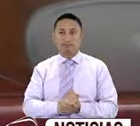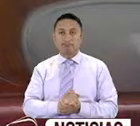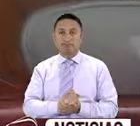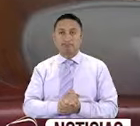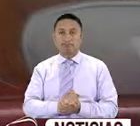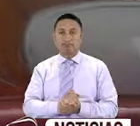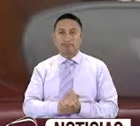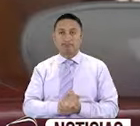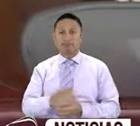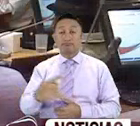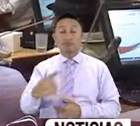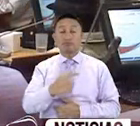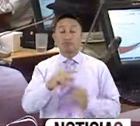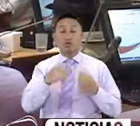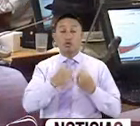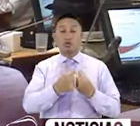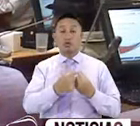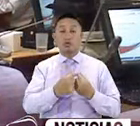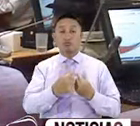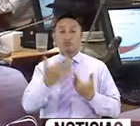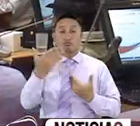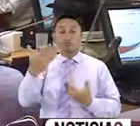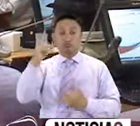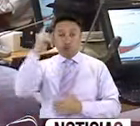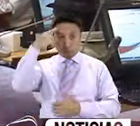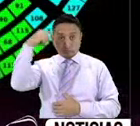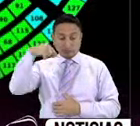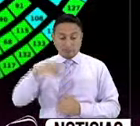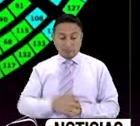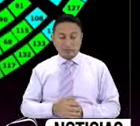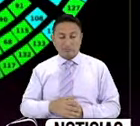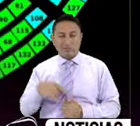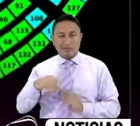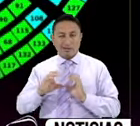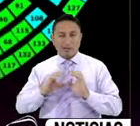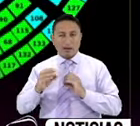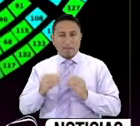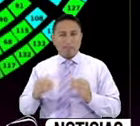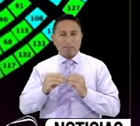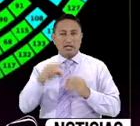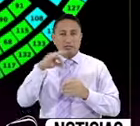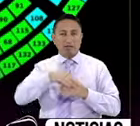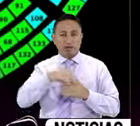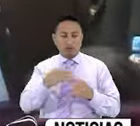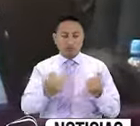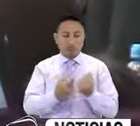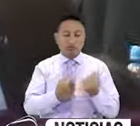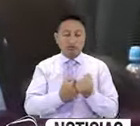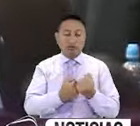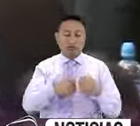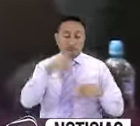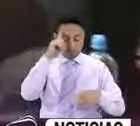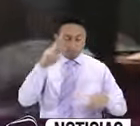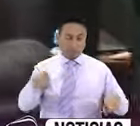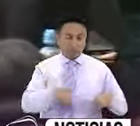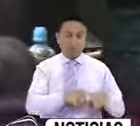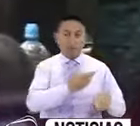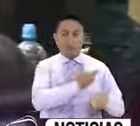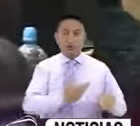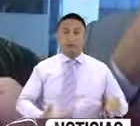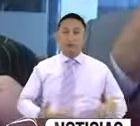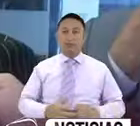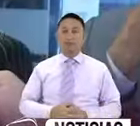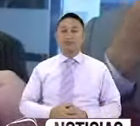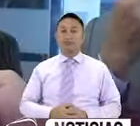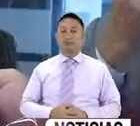conversando con otros legisladores a fin de incrementar sus votos y allanarse así al veto presidencial. Pero ya